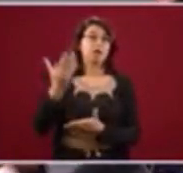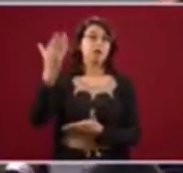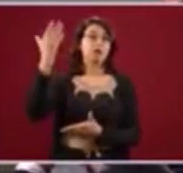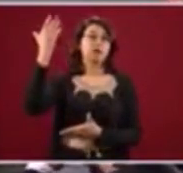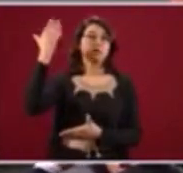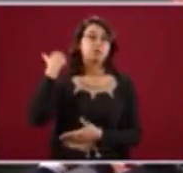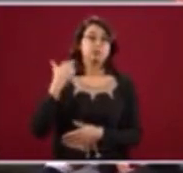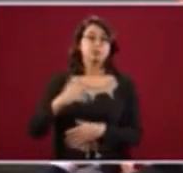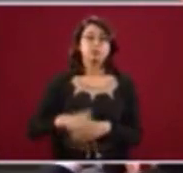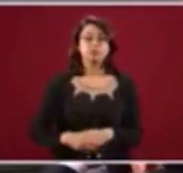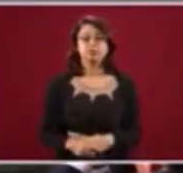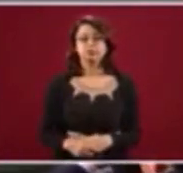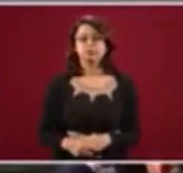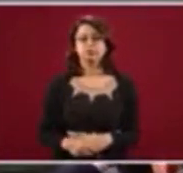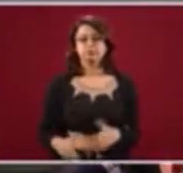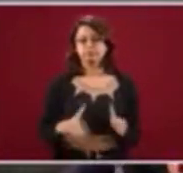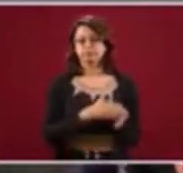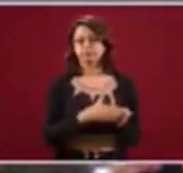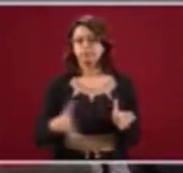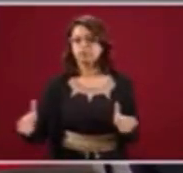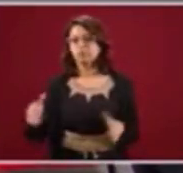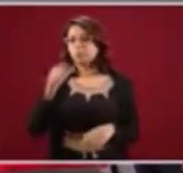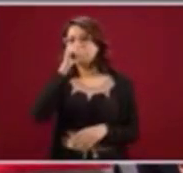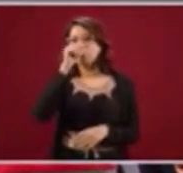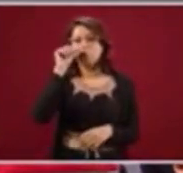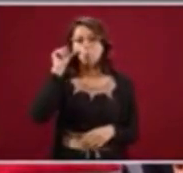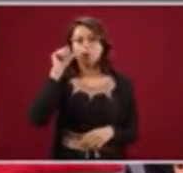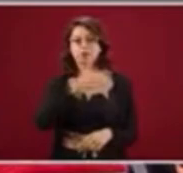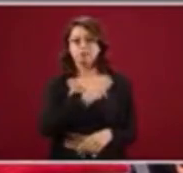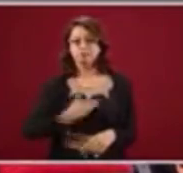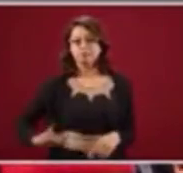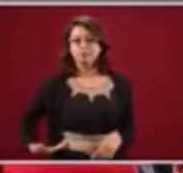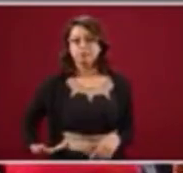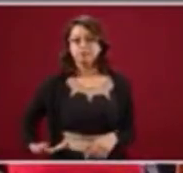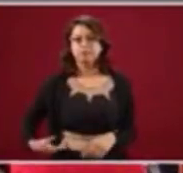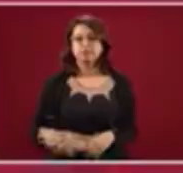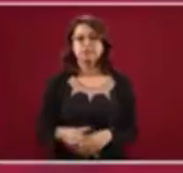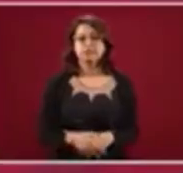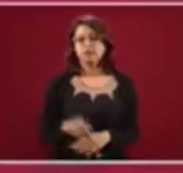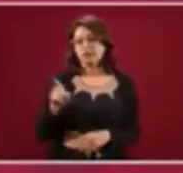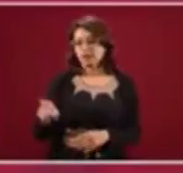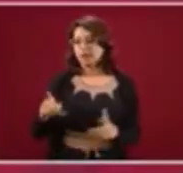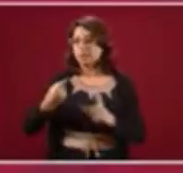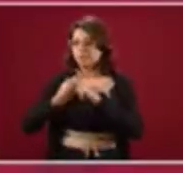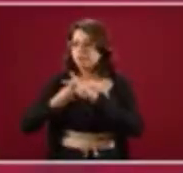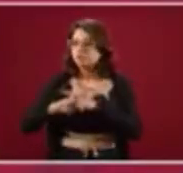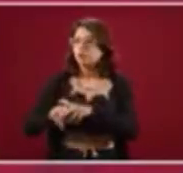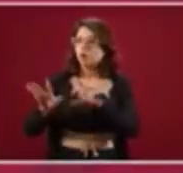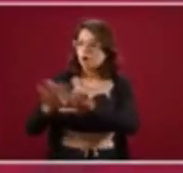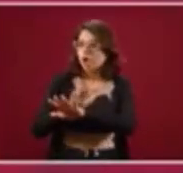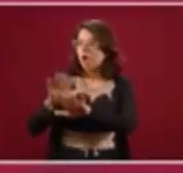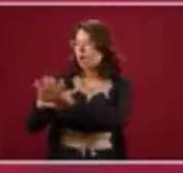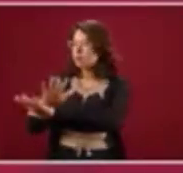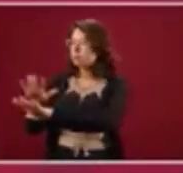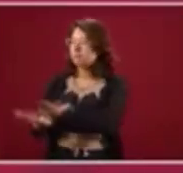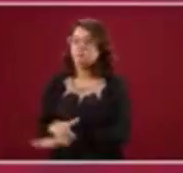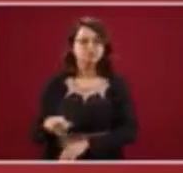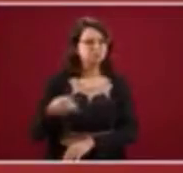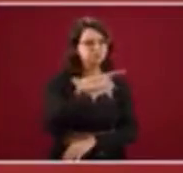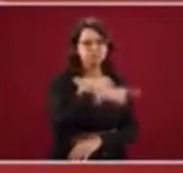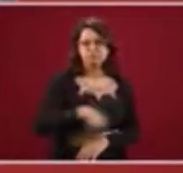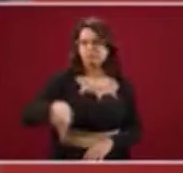de Juárez y cuando se impulsaban las reformas? Que se conservaran